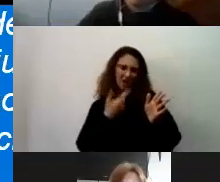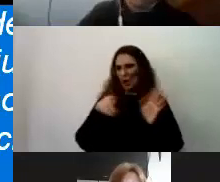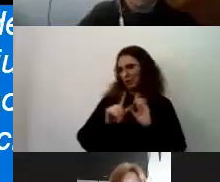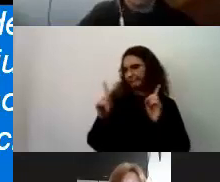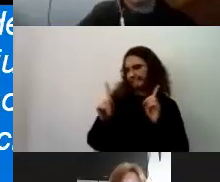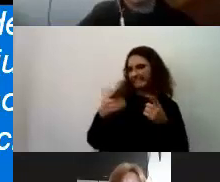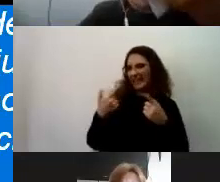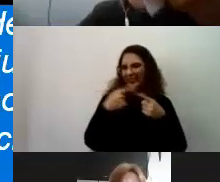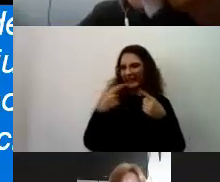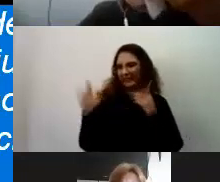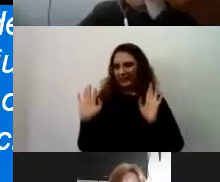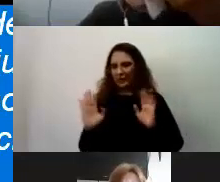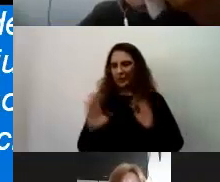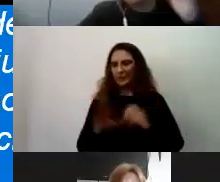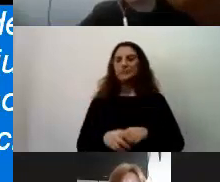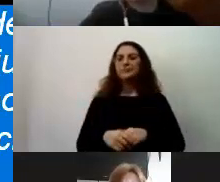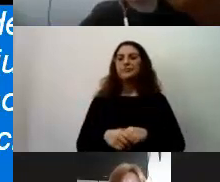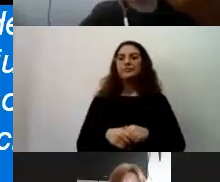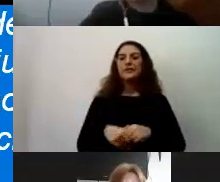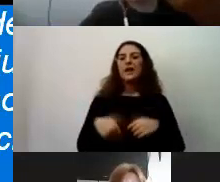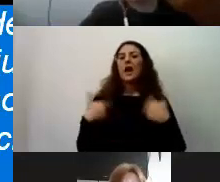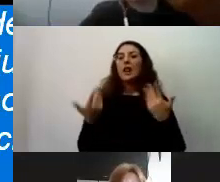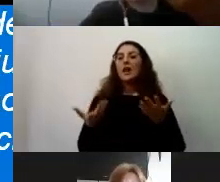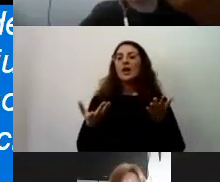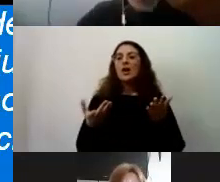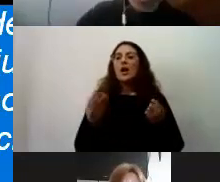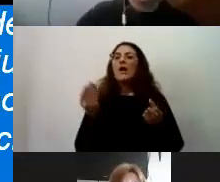sin haberse vuelto abstractas, conforme doctrina de los fallos